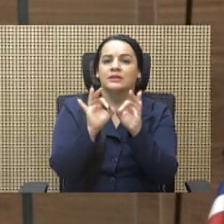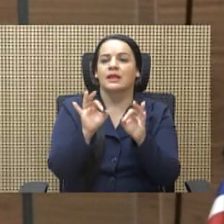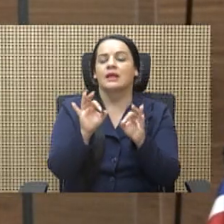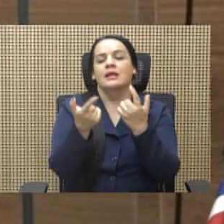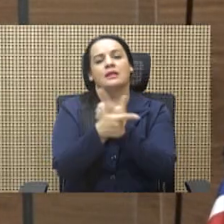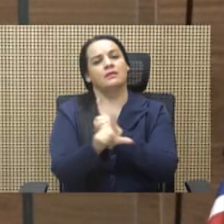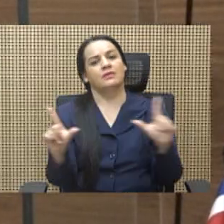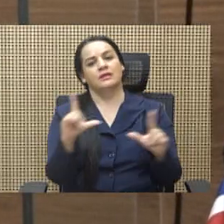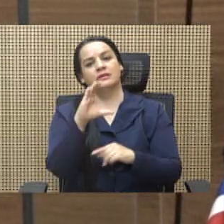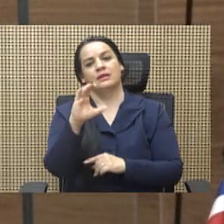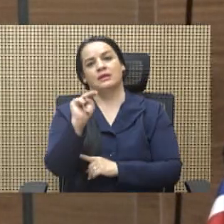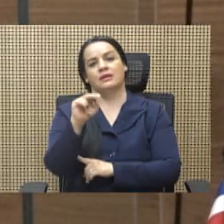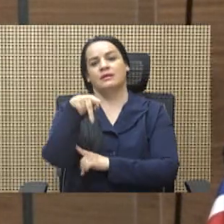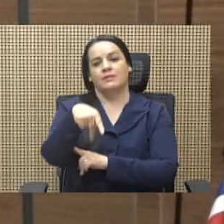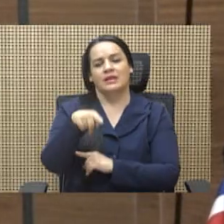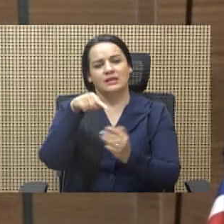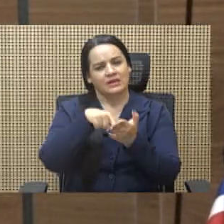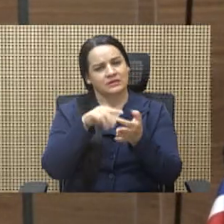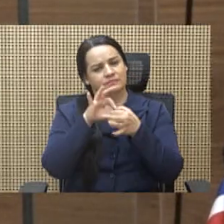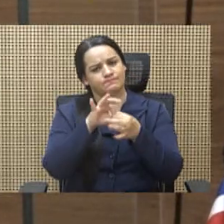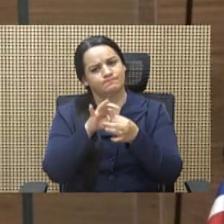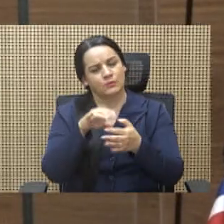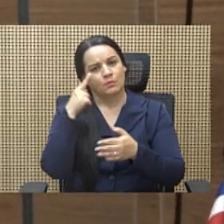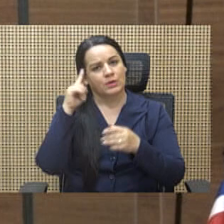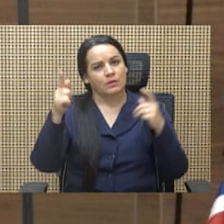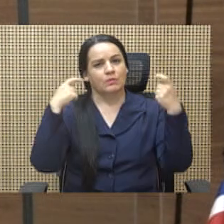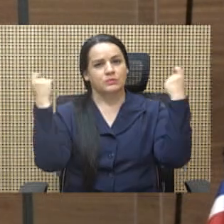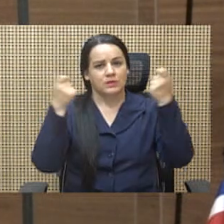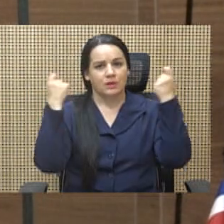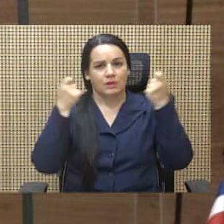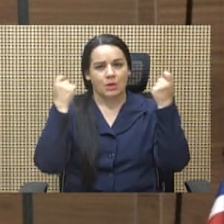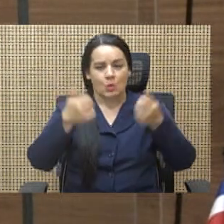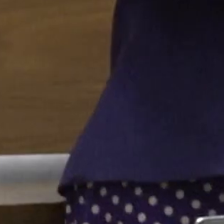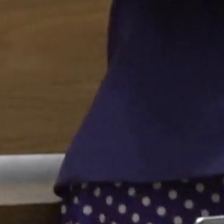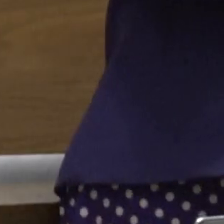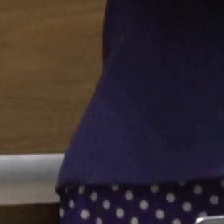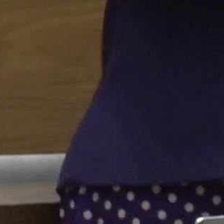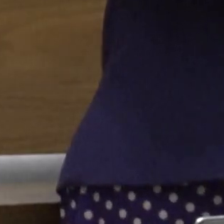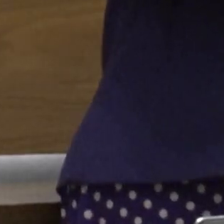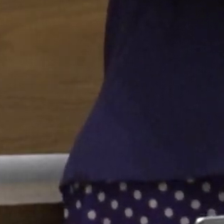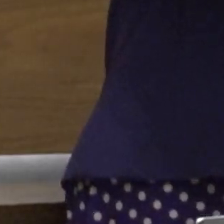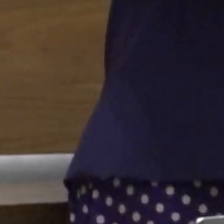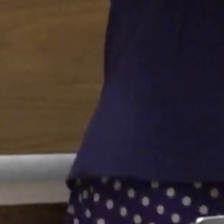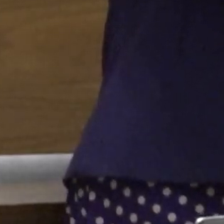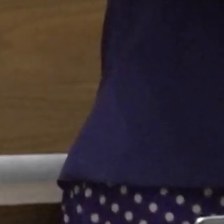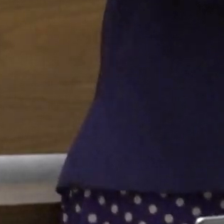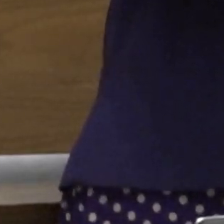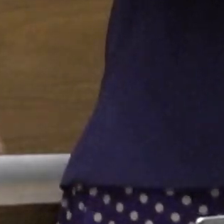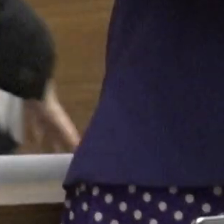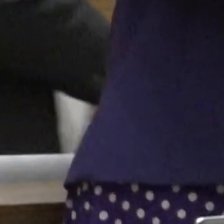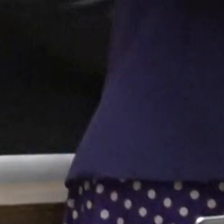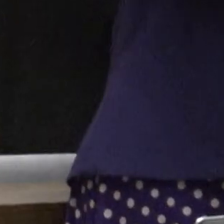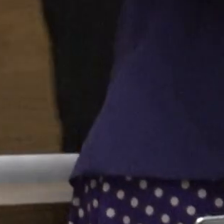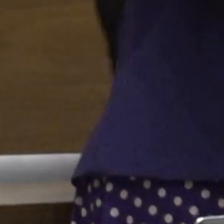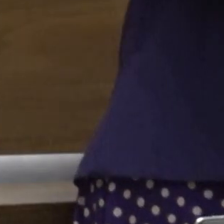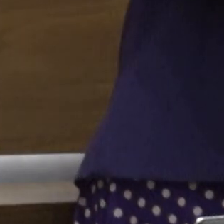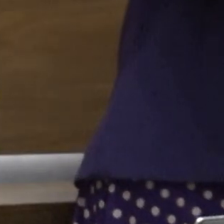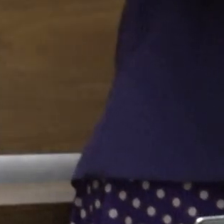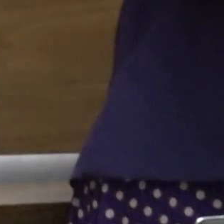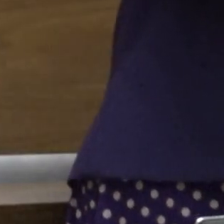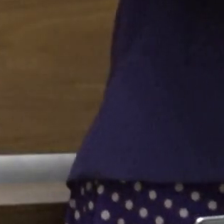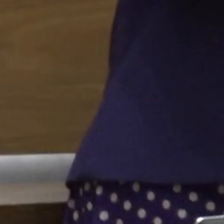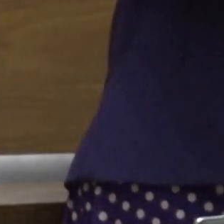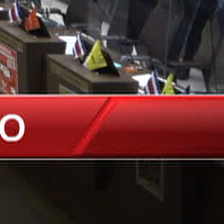exclusión solo se aplica a los recursos generados internamente por estas entidades y no incluye las transferencias recibidas del gobierno